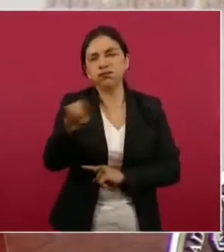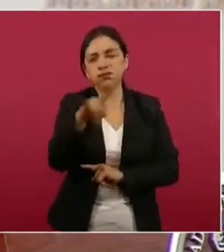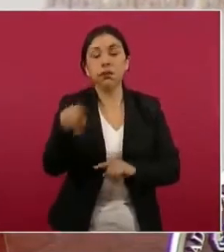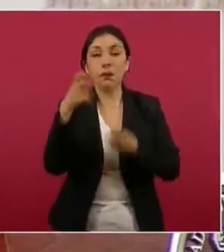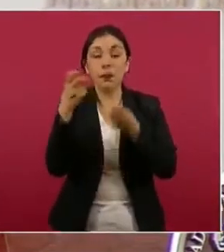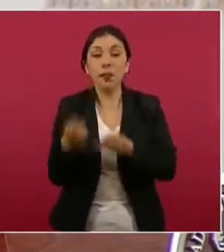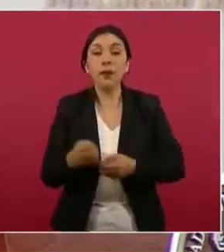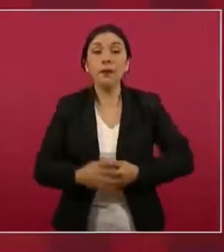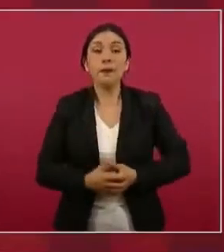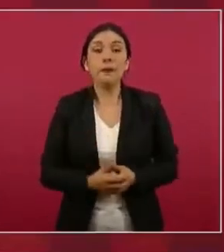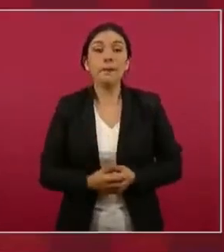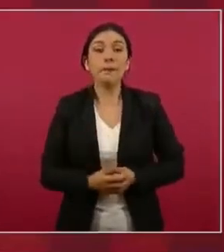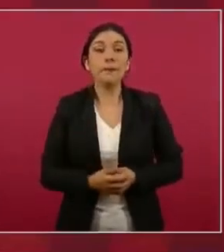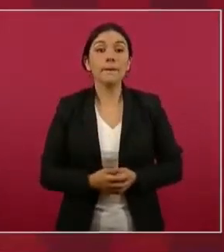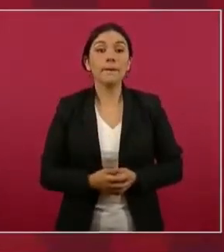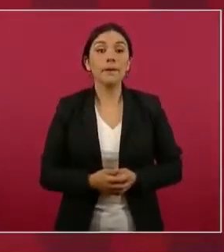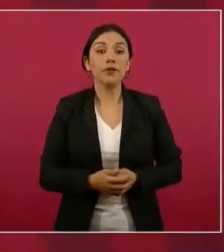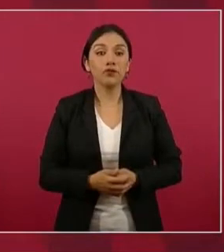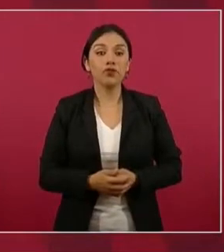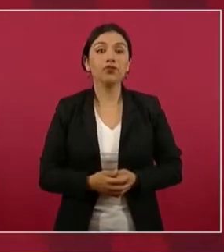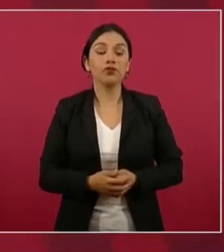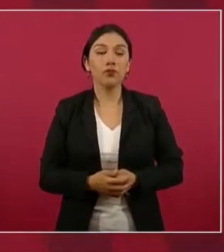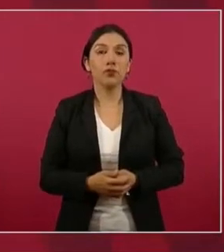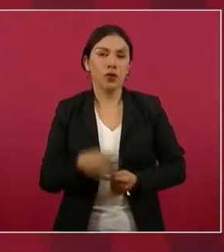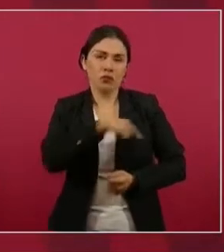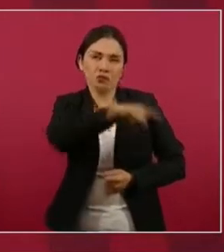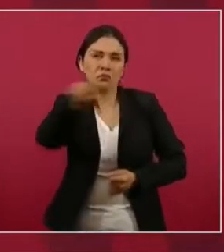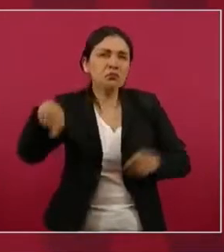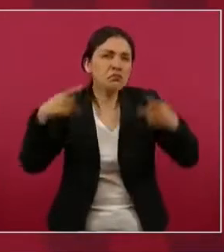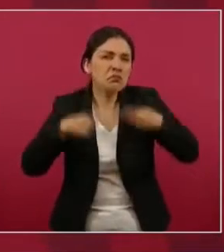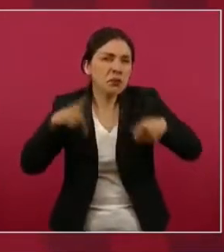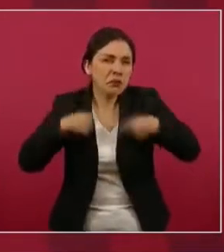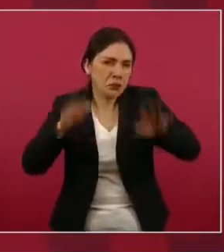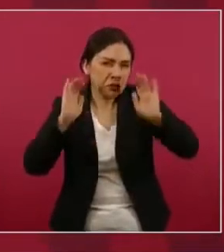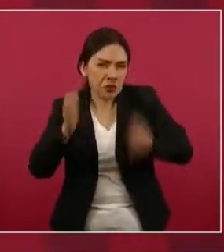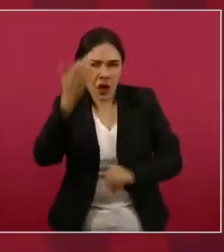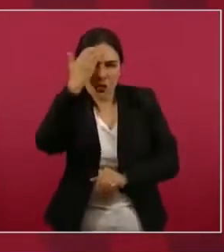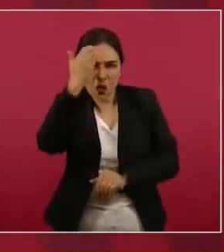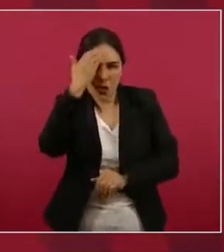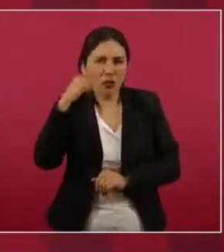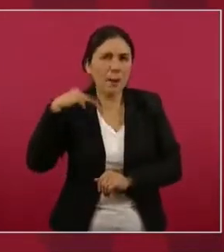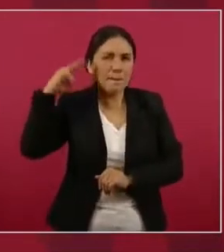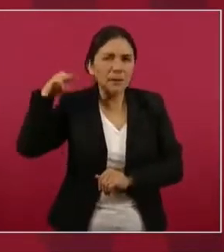Y todavía, pues los que conocen Michoacán y los que conocen el país saben